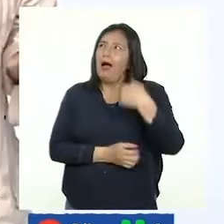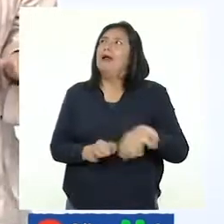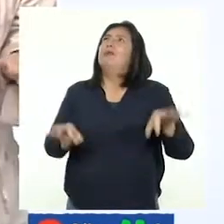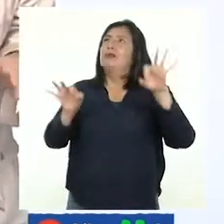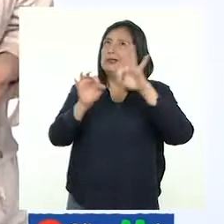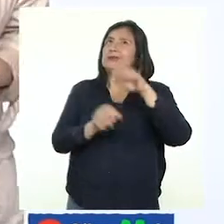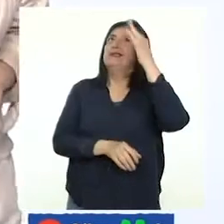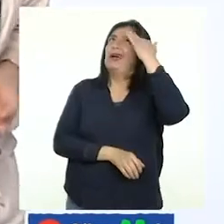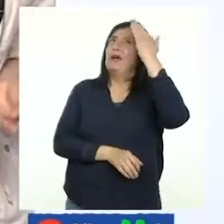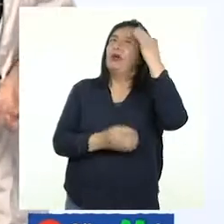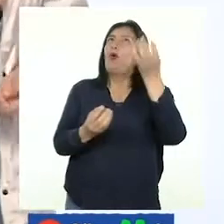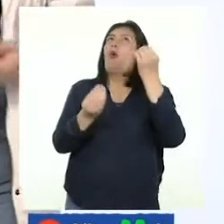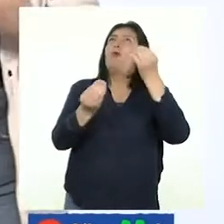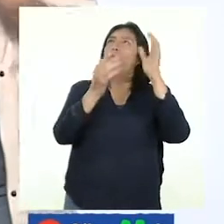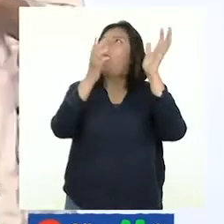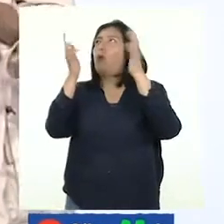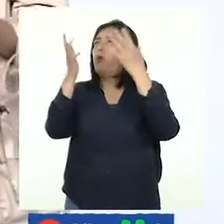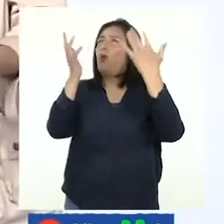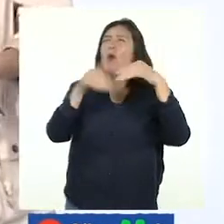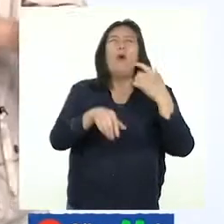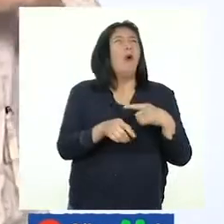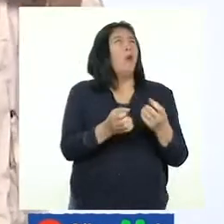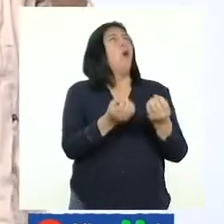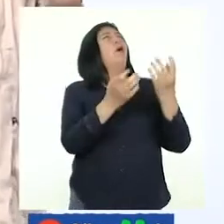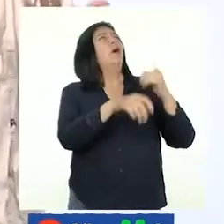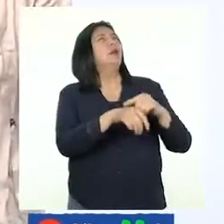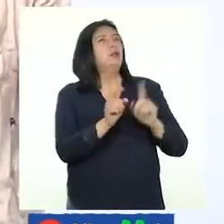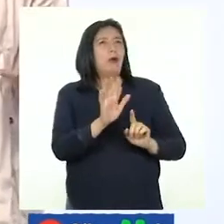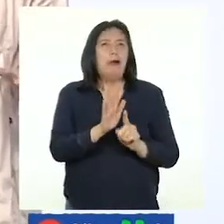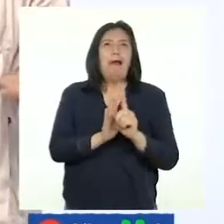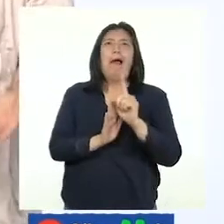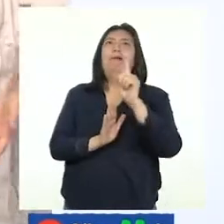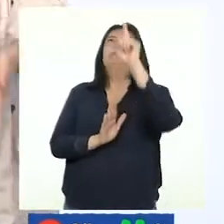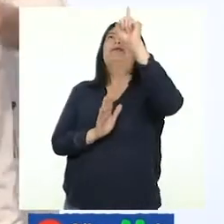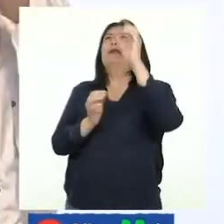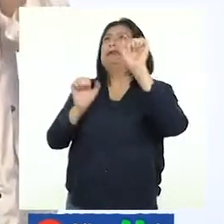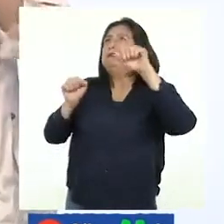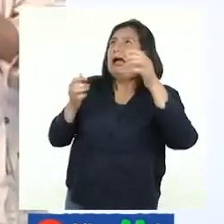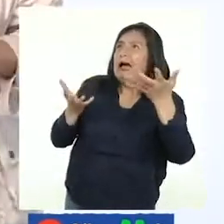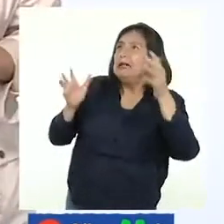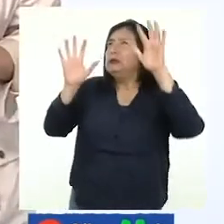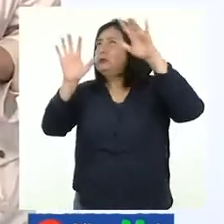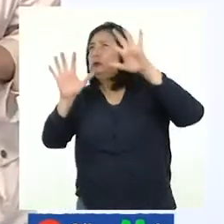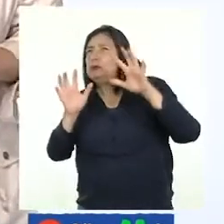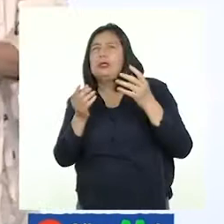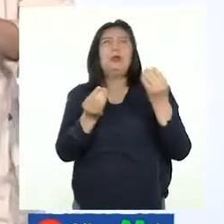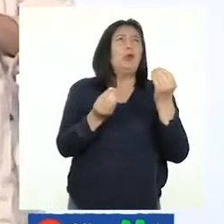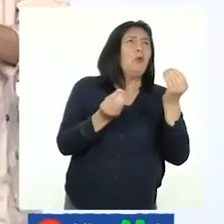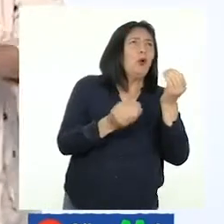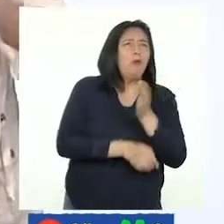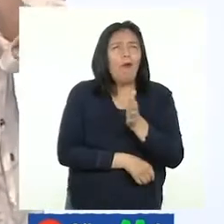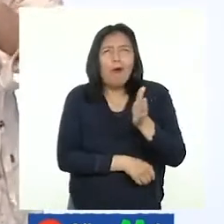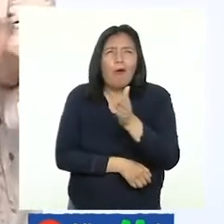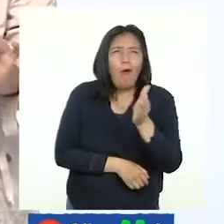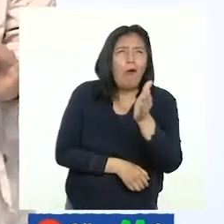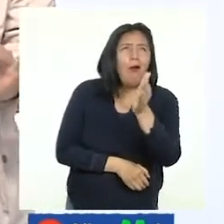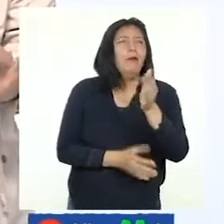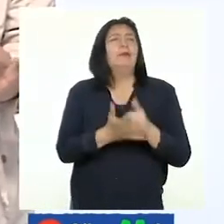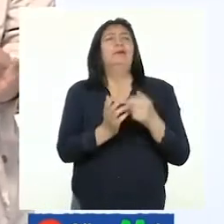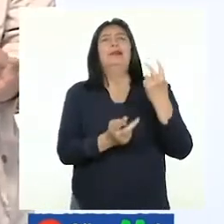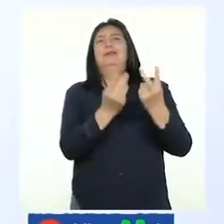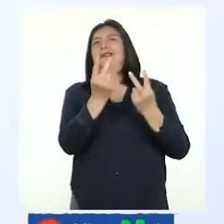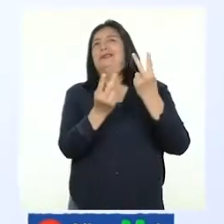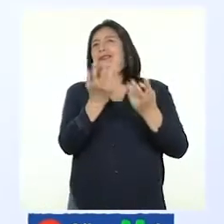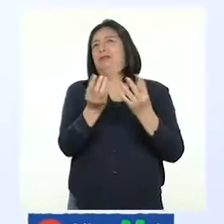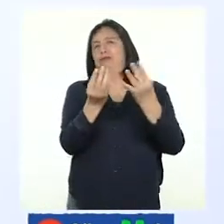clima de cada región, el tiempo, la altura, precipitaciones y el recorrido para visitar muchos lugares